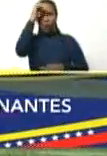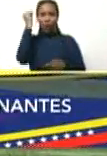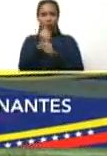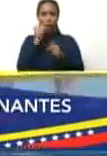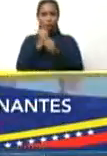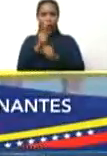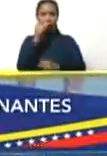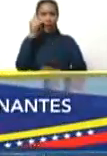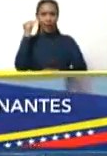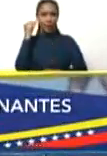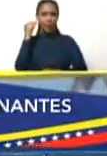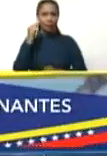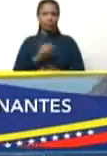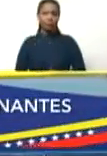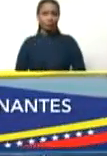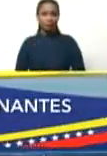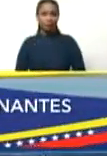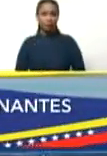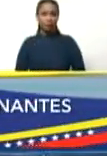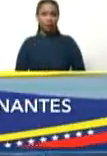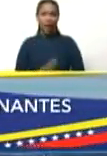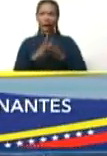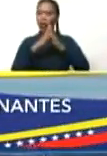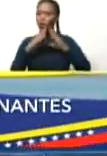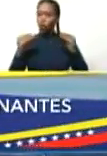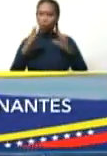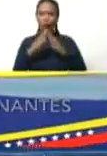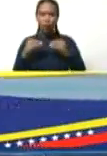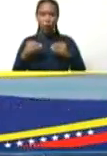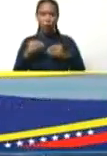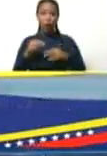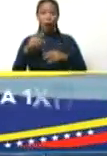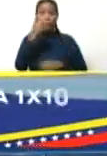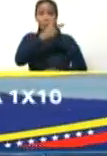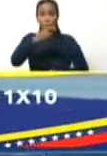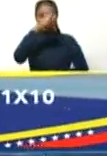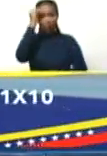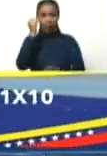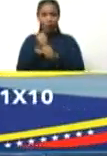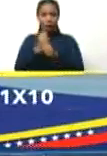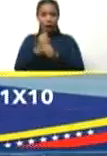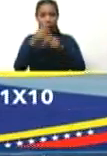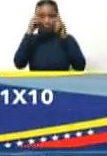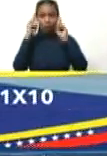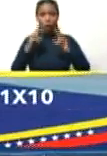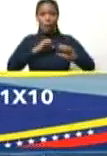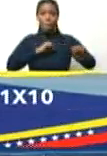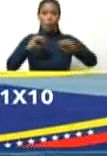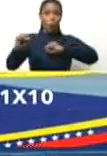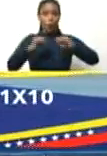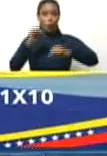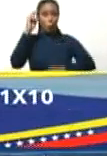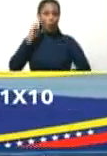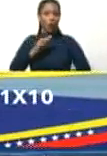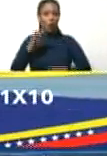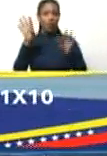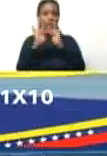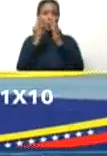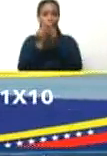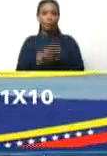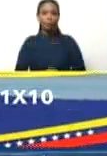trabajadores, trabajadoras, obreros, obreras, a todos, a los BDL, a todos. Mi saludo al Movimiento Bolivariano de